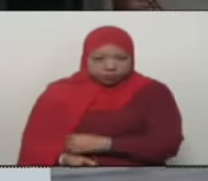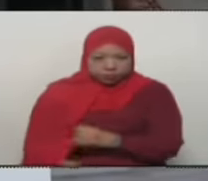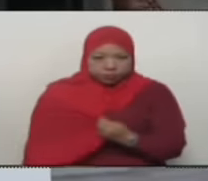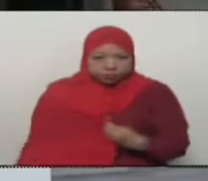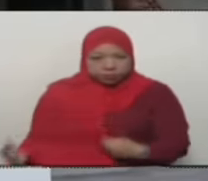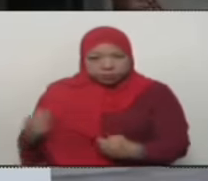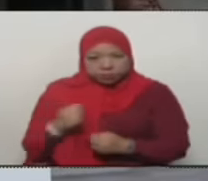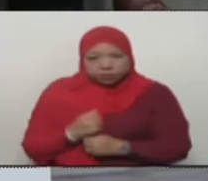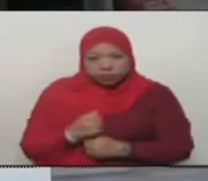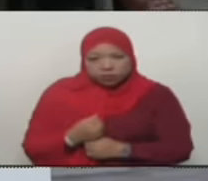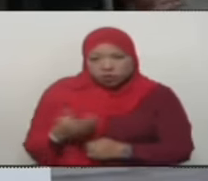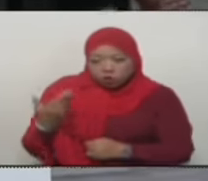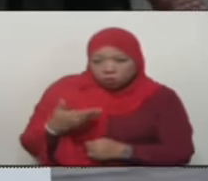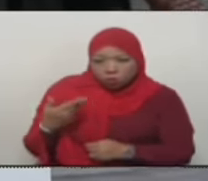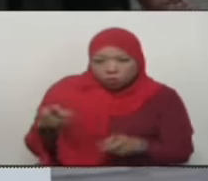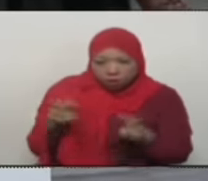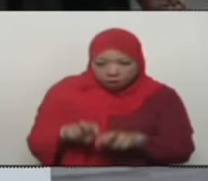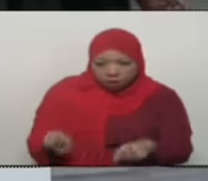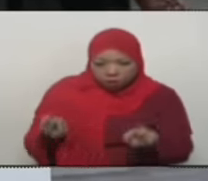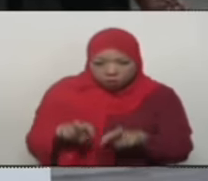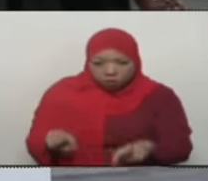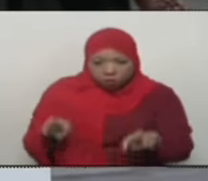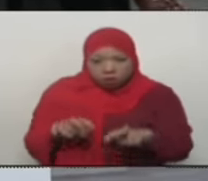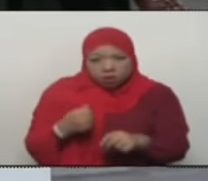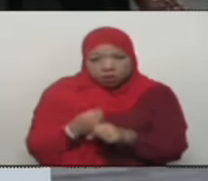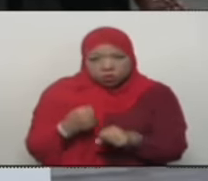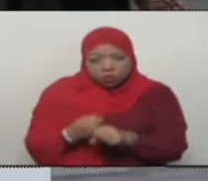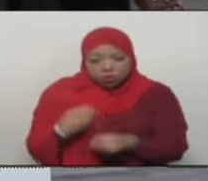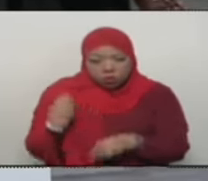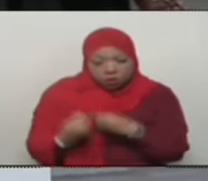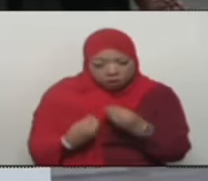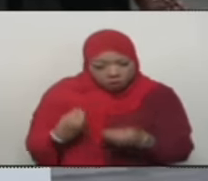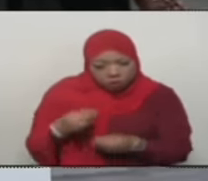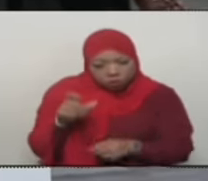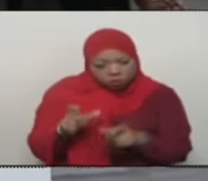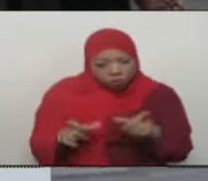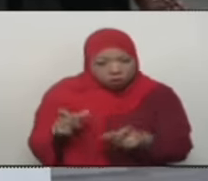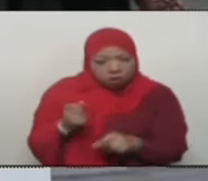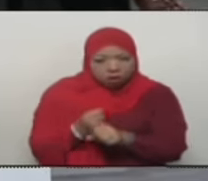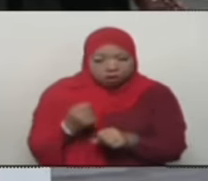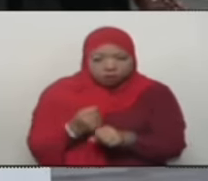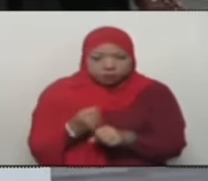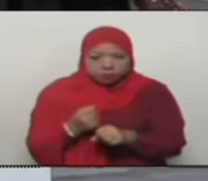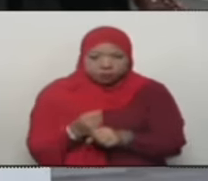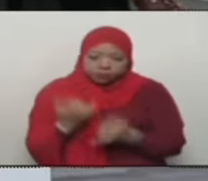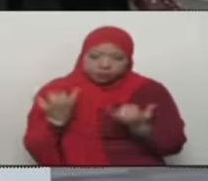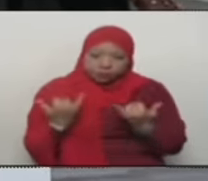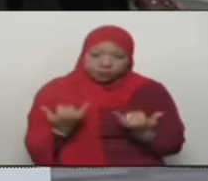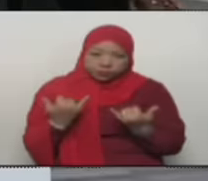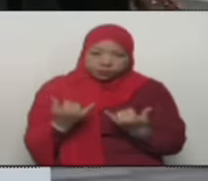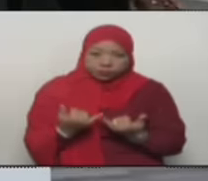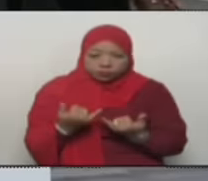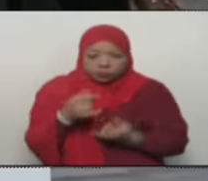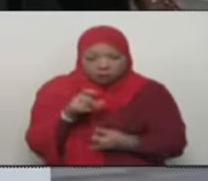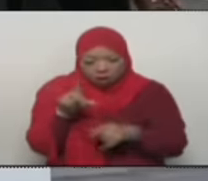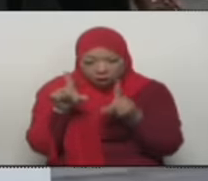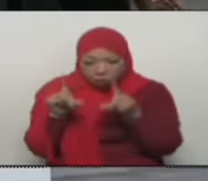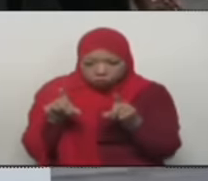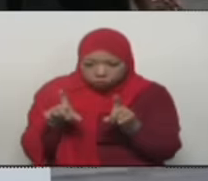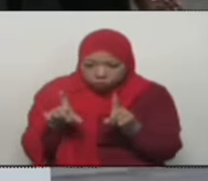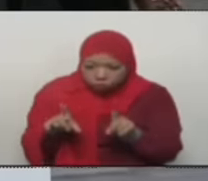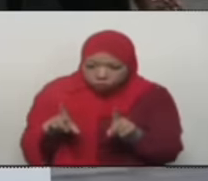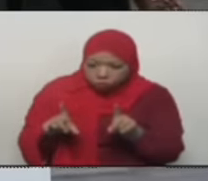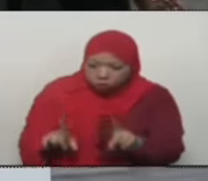importante de la investigación tan acuciosa como la que hizo Samuel es que ya hay pruebas reales de cómo